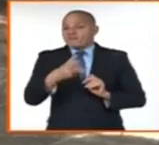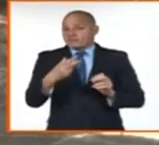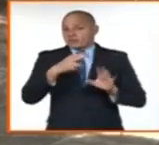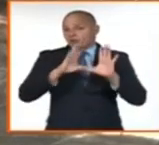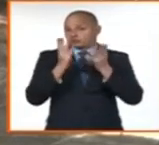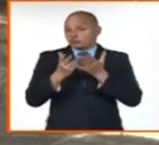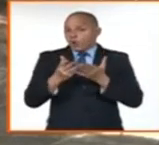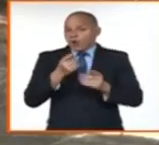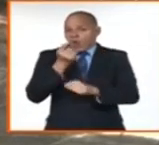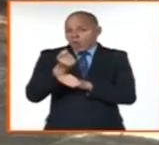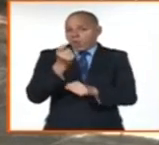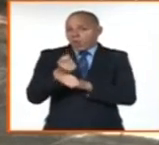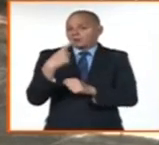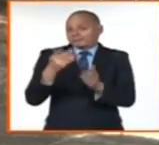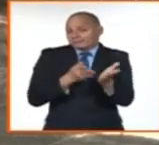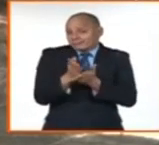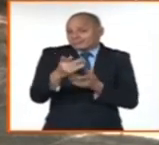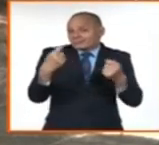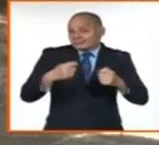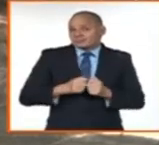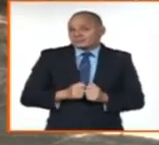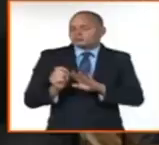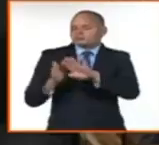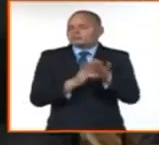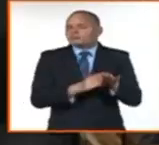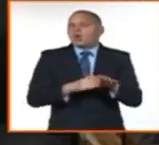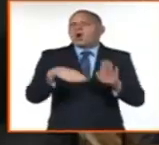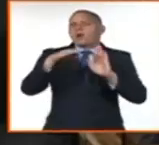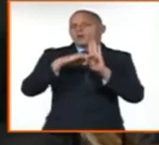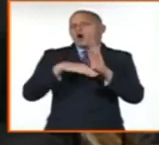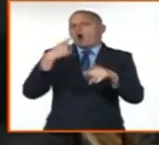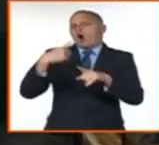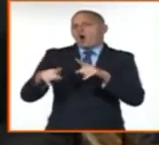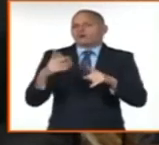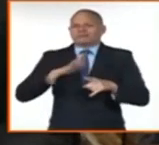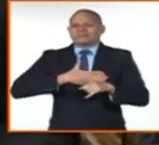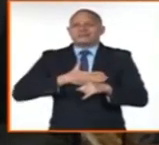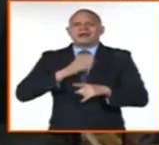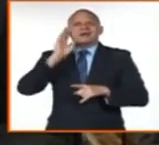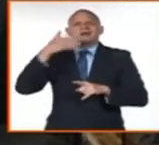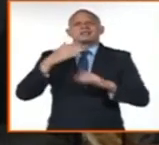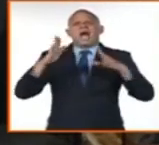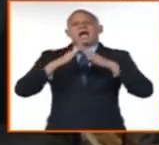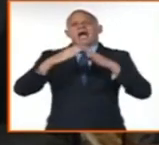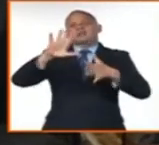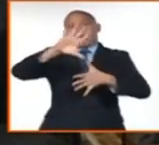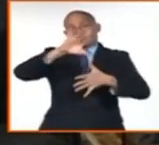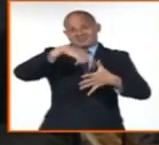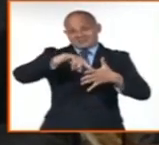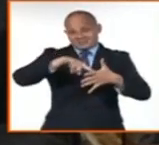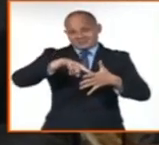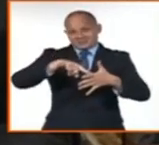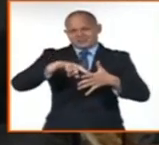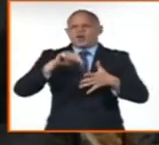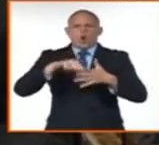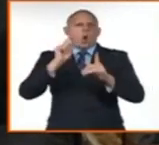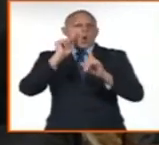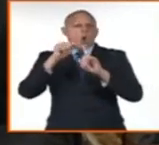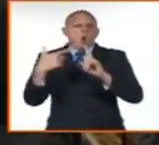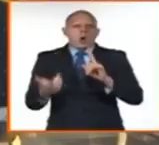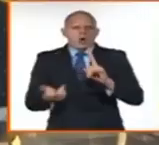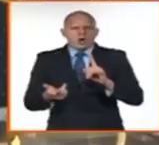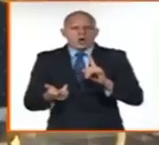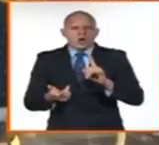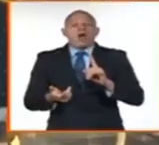que lo está encabezando Abel con Casa de las Américas, un otro grupo de instituciones, que está centrado en la lucha contra